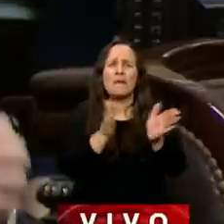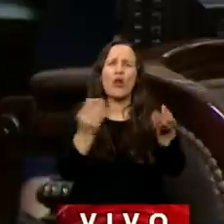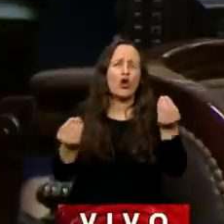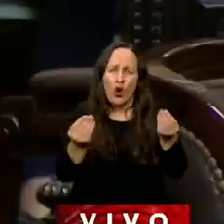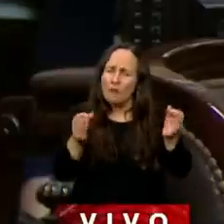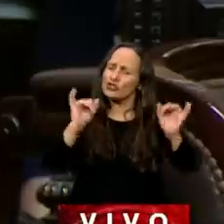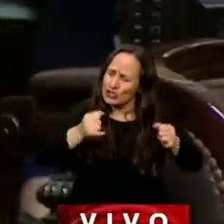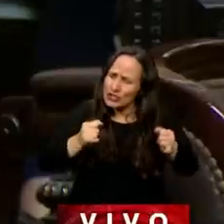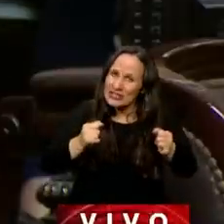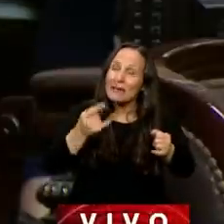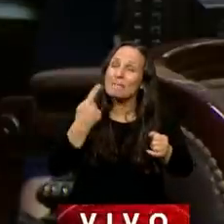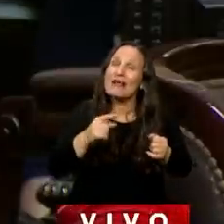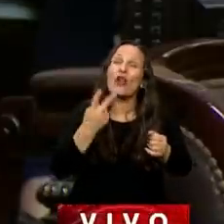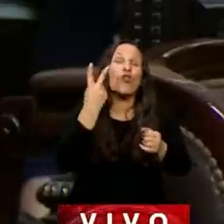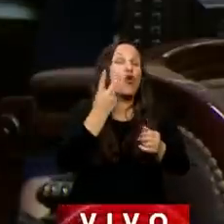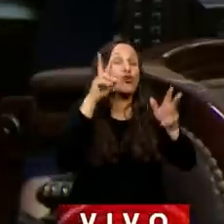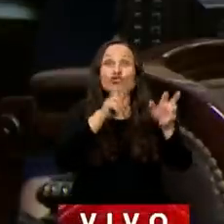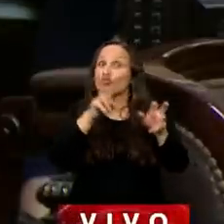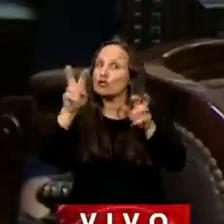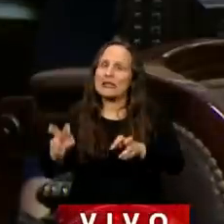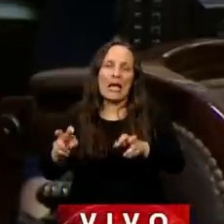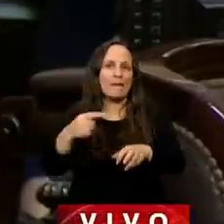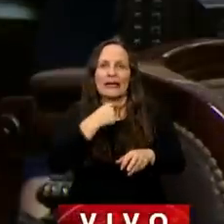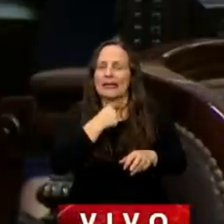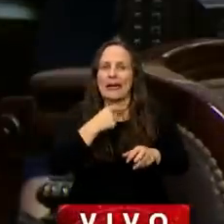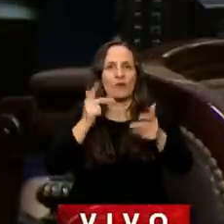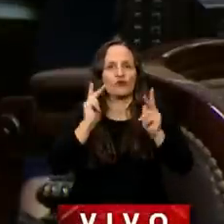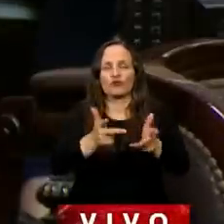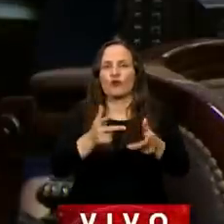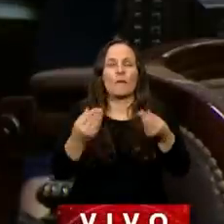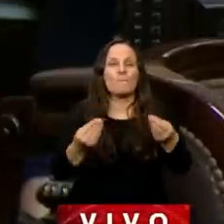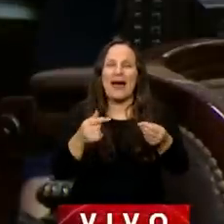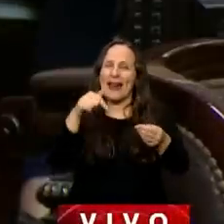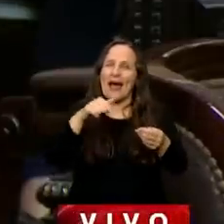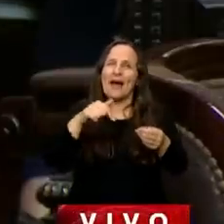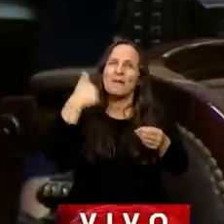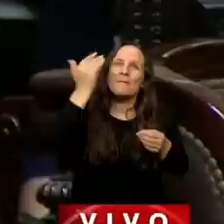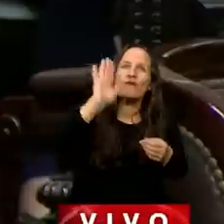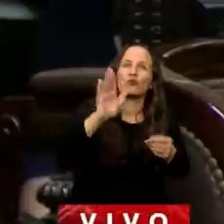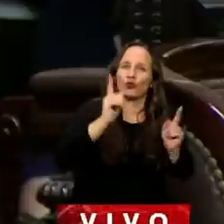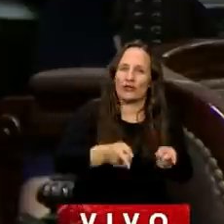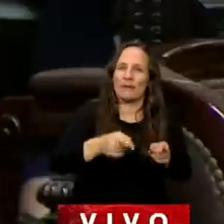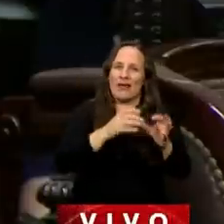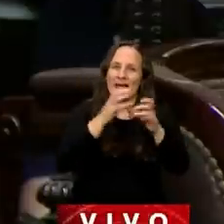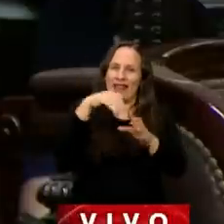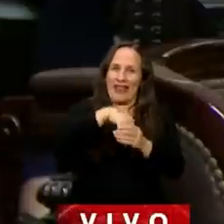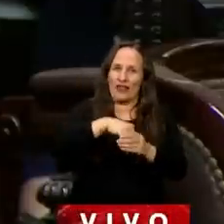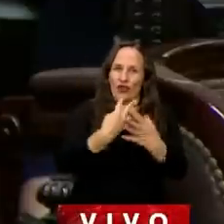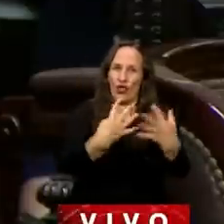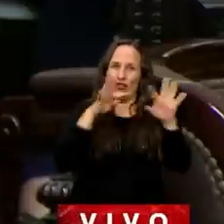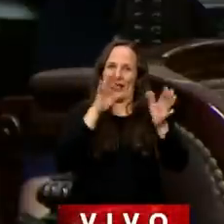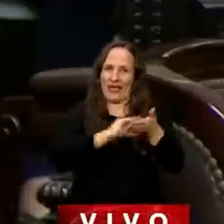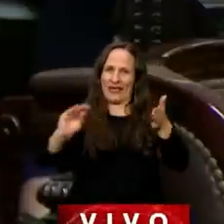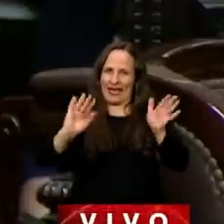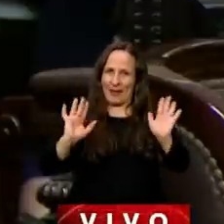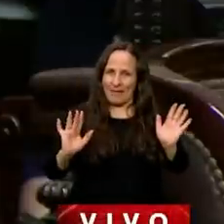tenemos dos temas sustanciales que queremos traer a colación para que sean además fruto de tratamiento a futuro de esta Cámara. Primero, respecto de la dinámica